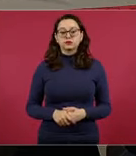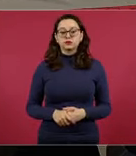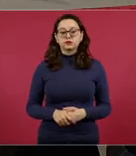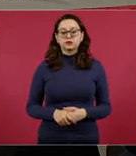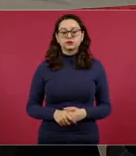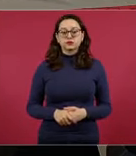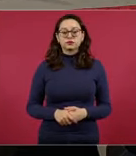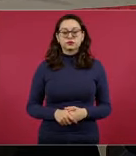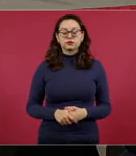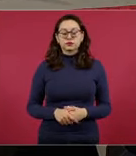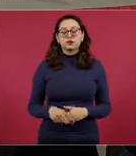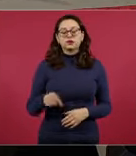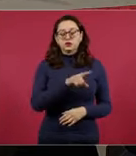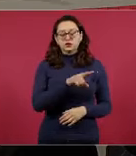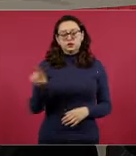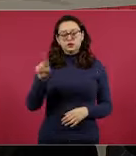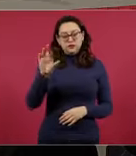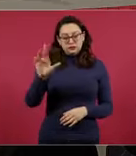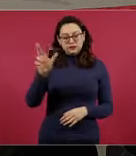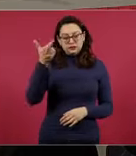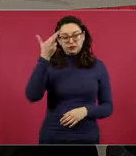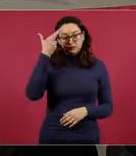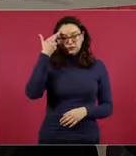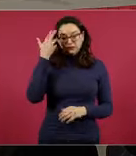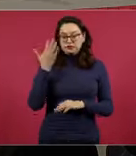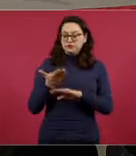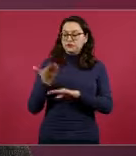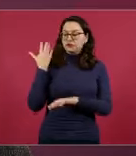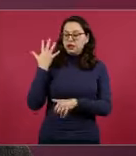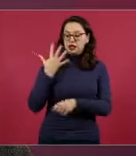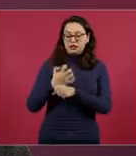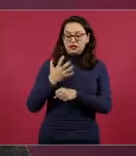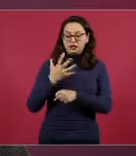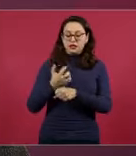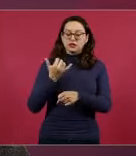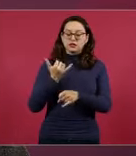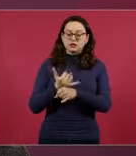del presidente, el señor presidente, tuvimos un